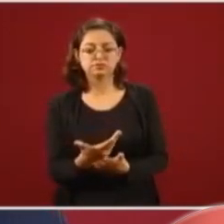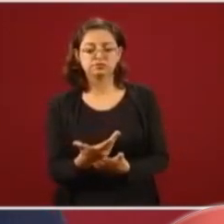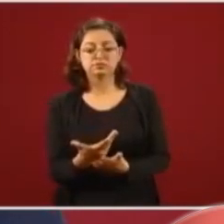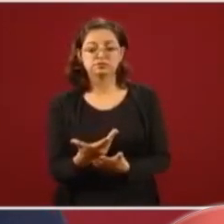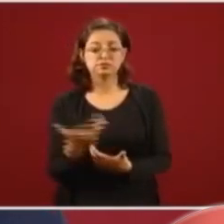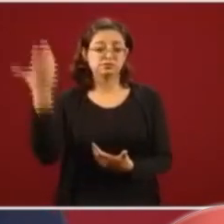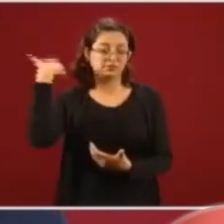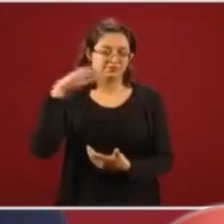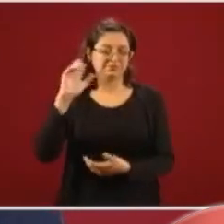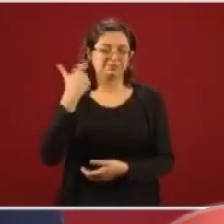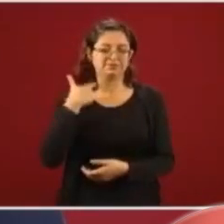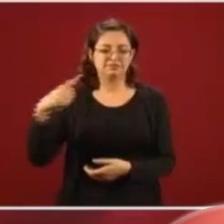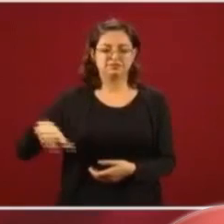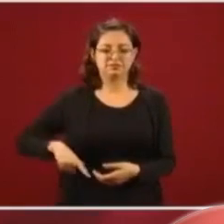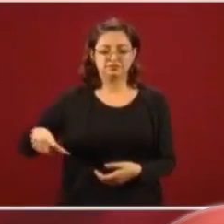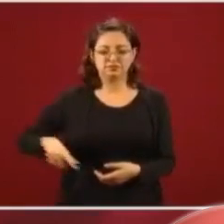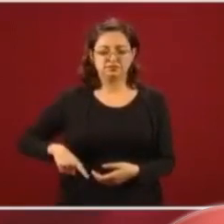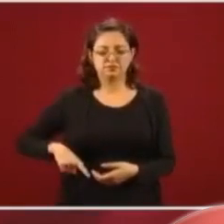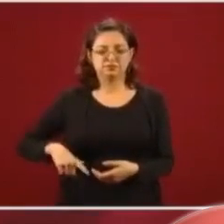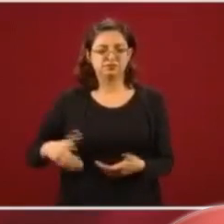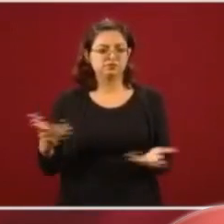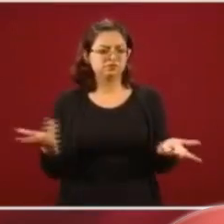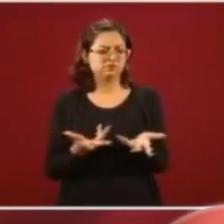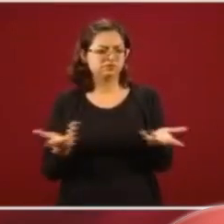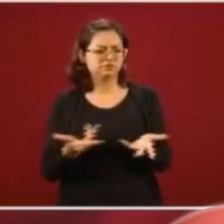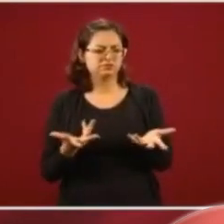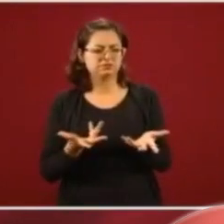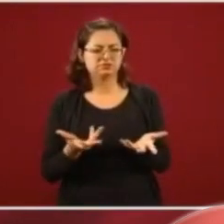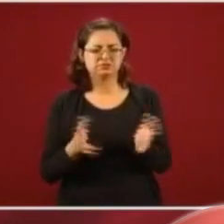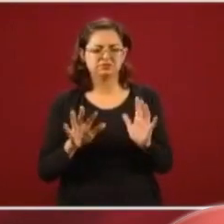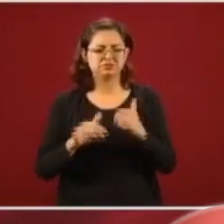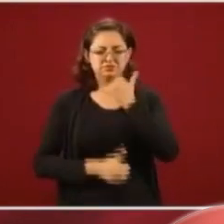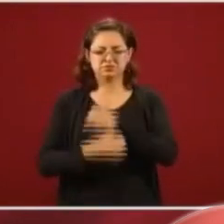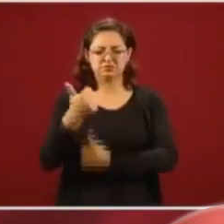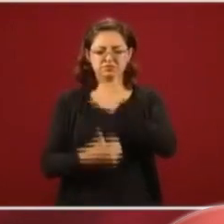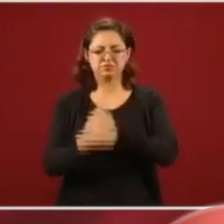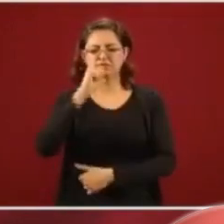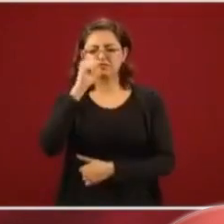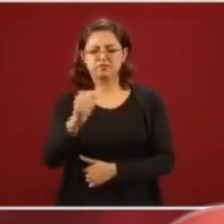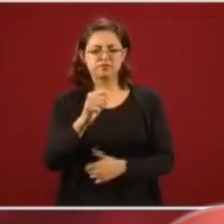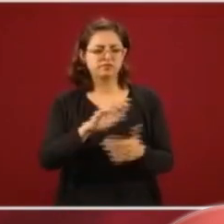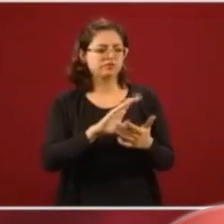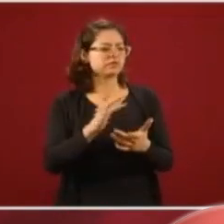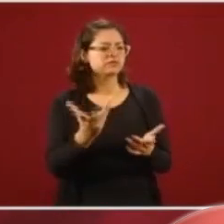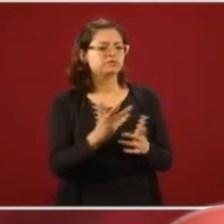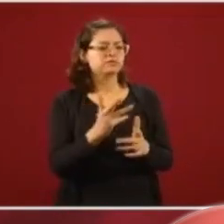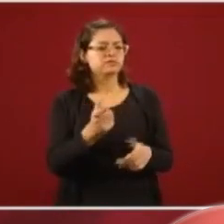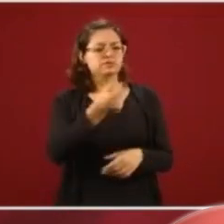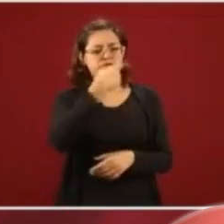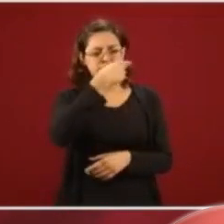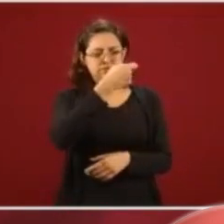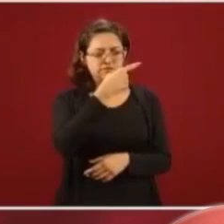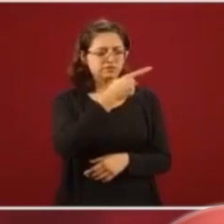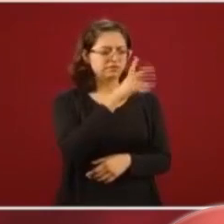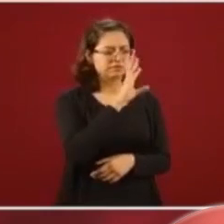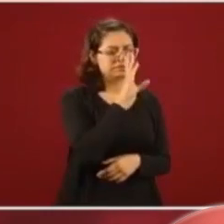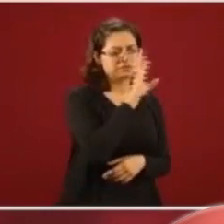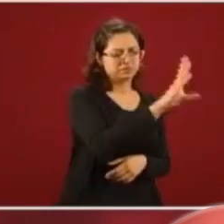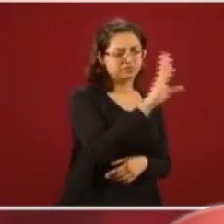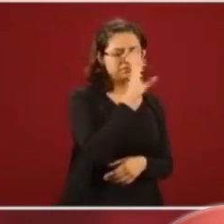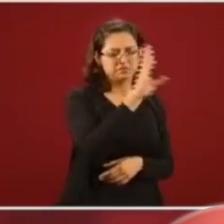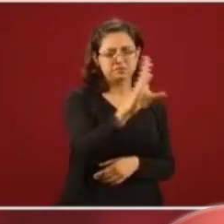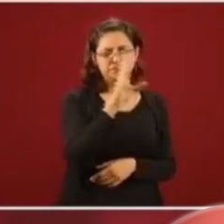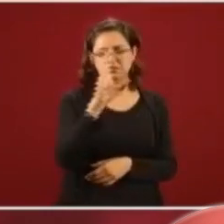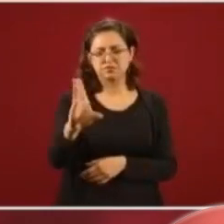hacía era asignación directa con los contratos. Y ya esos medicamentos, el precio de esos